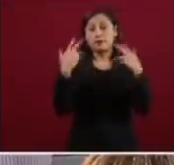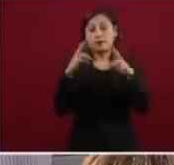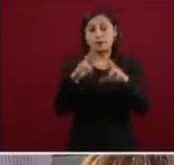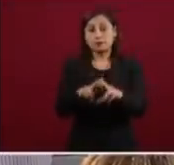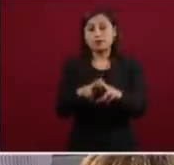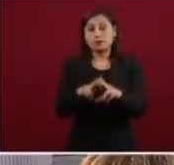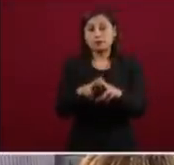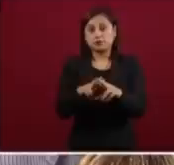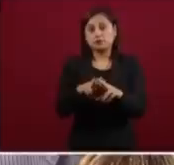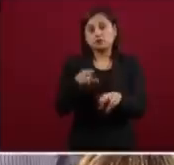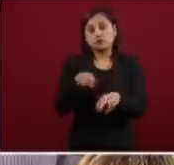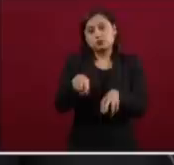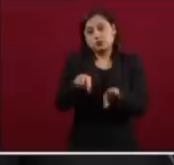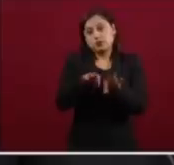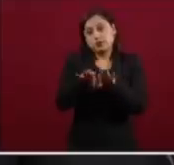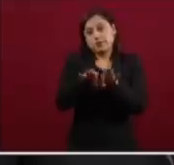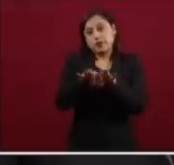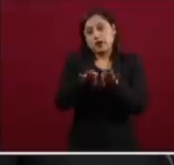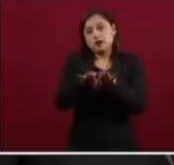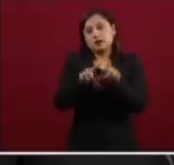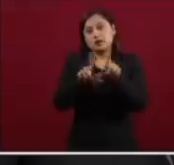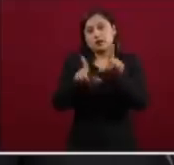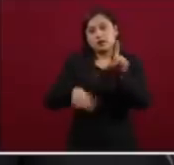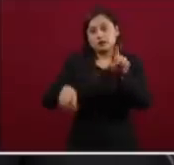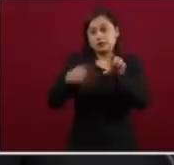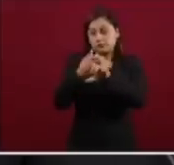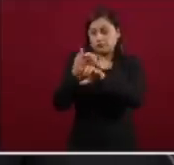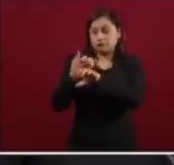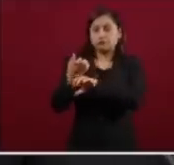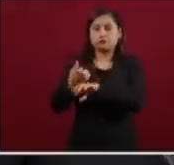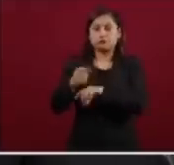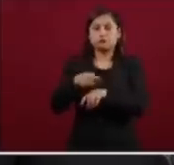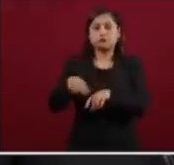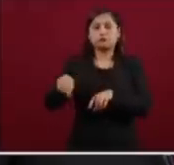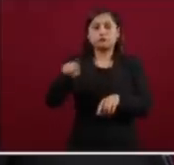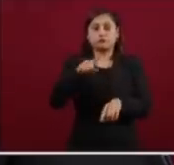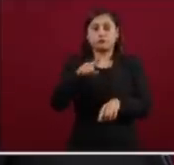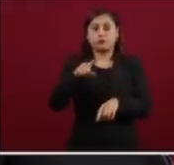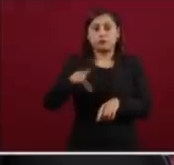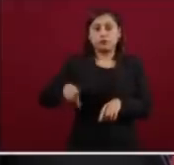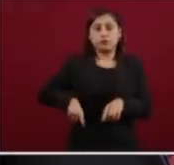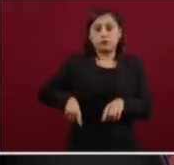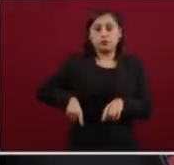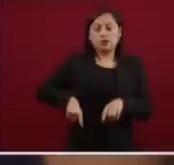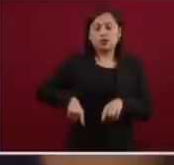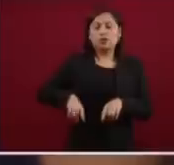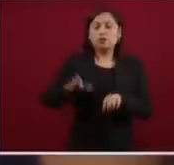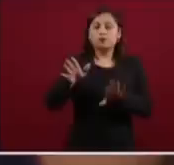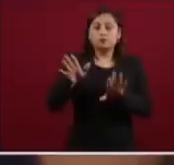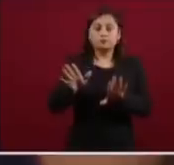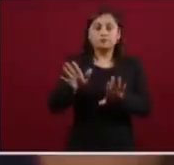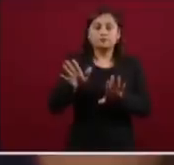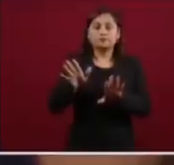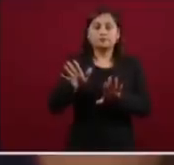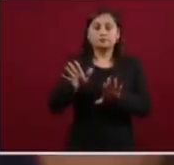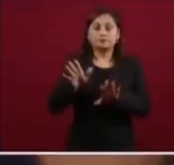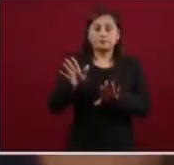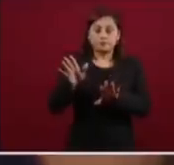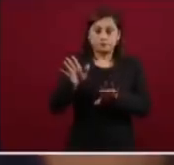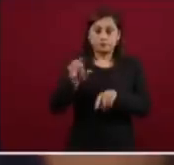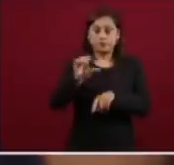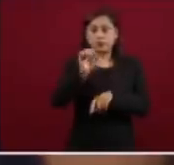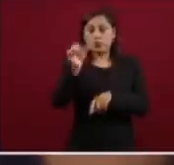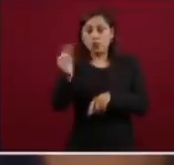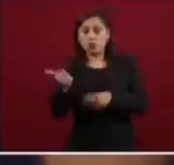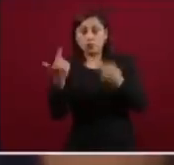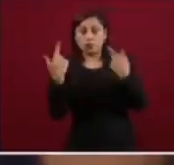federales y por lo general los estados pagan la nómina de los